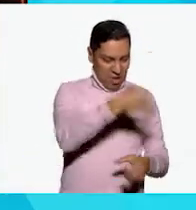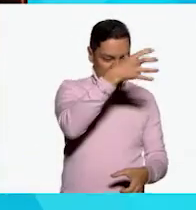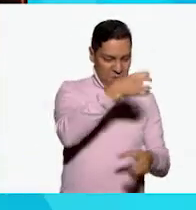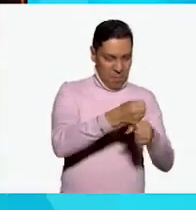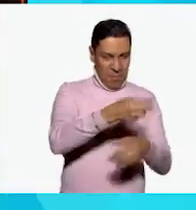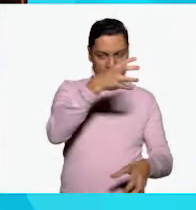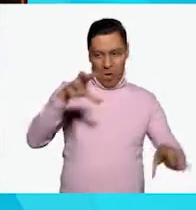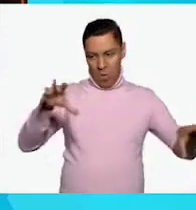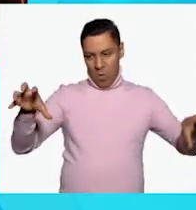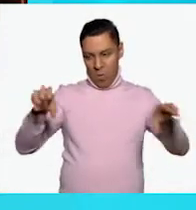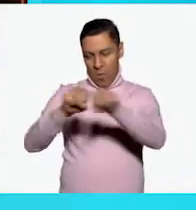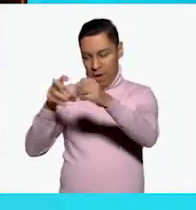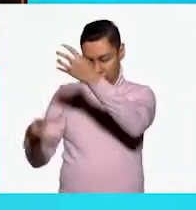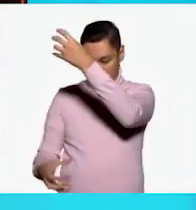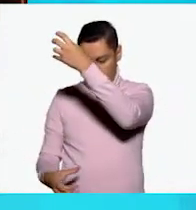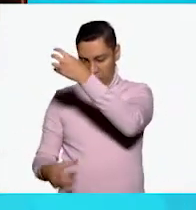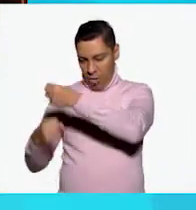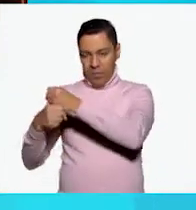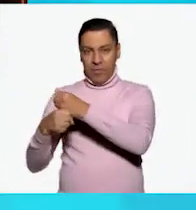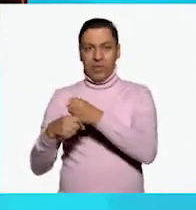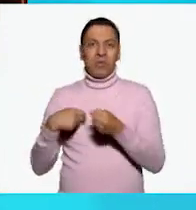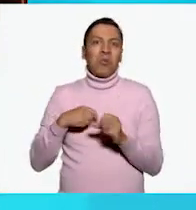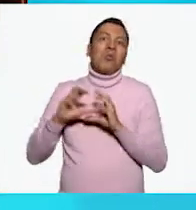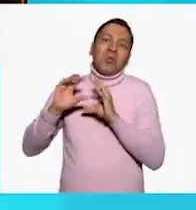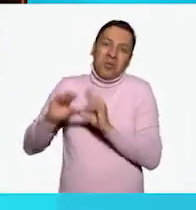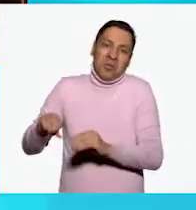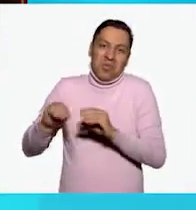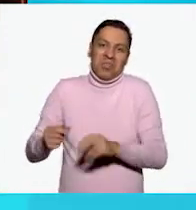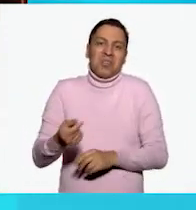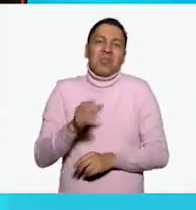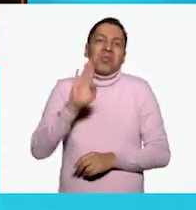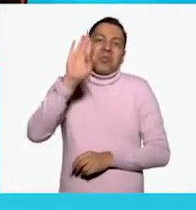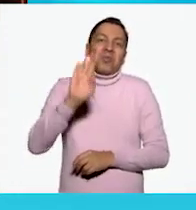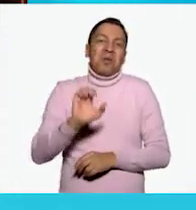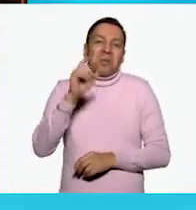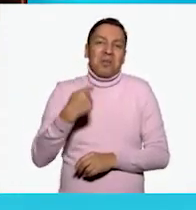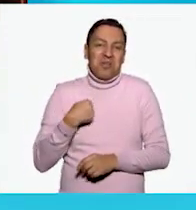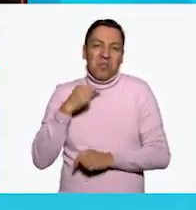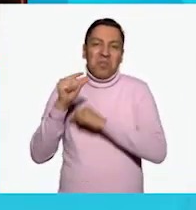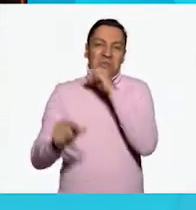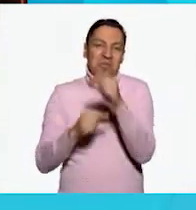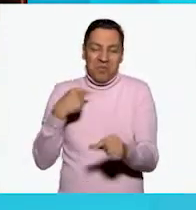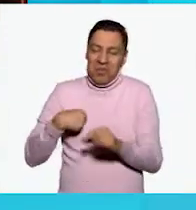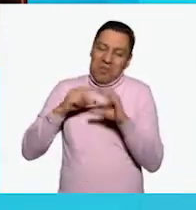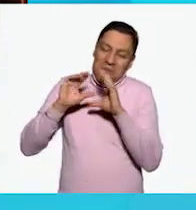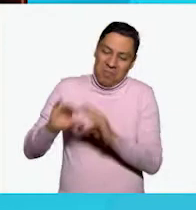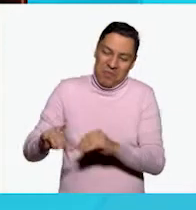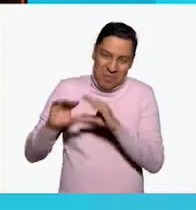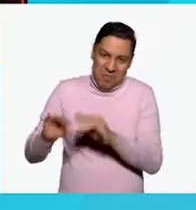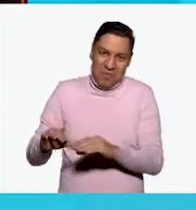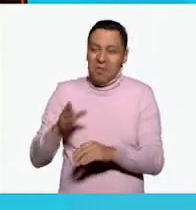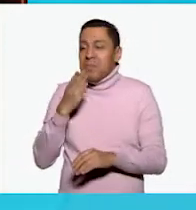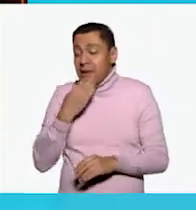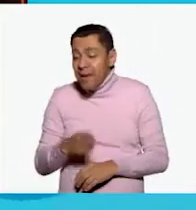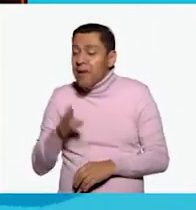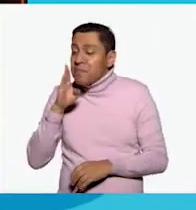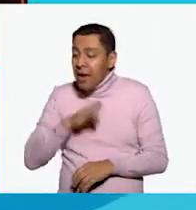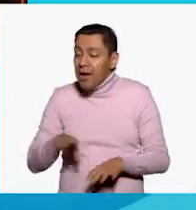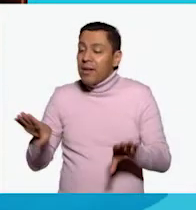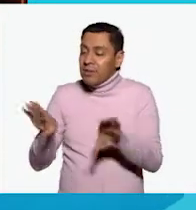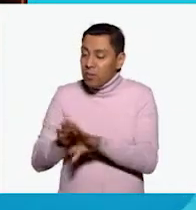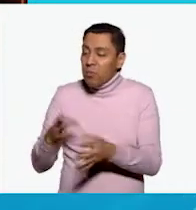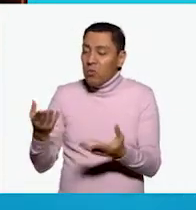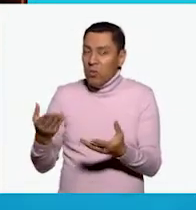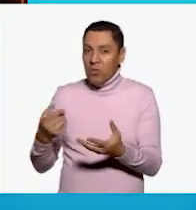Y le podía enseñar las cosas que estaban bien y las que no estaban bien, como lo aprendí en la escuela. Yo